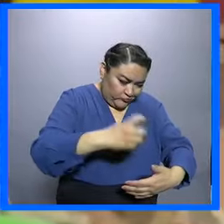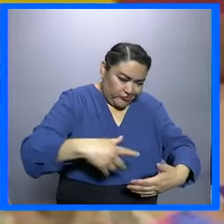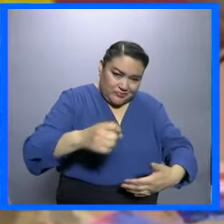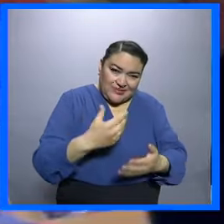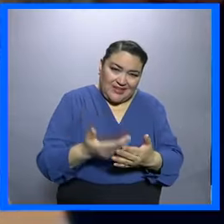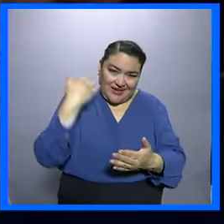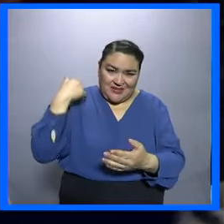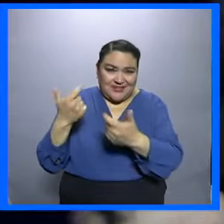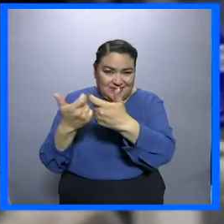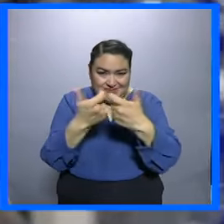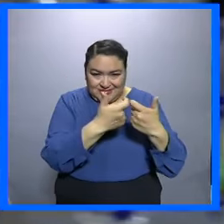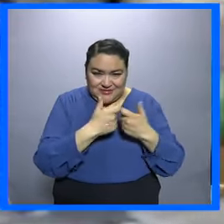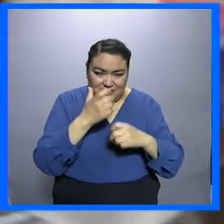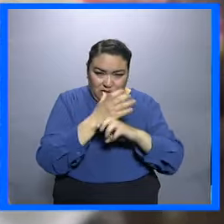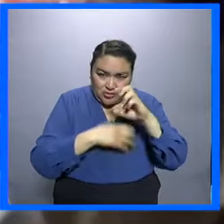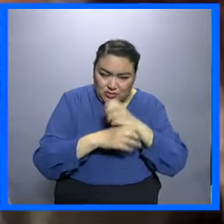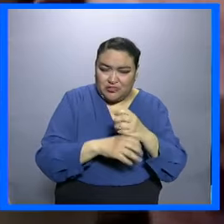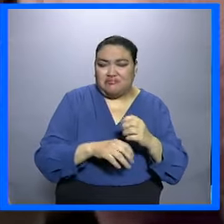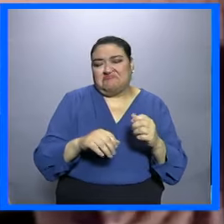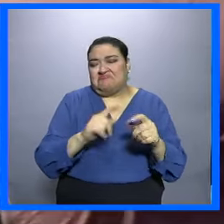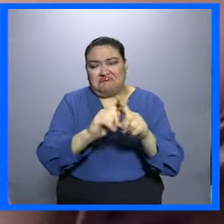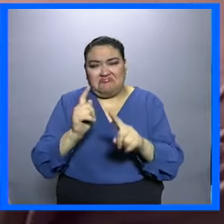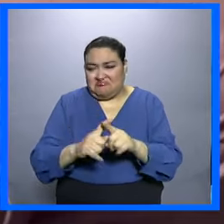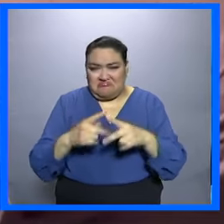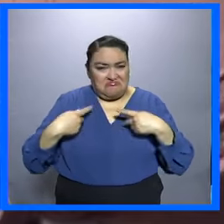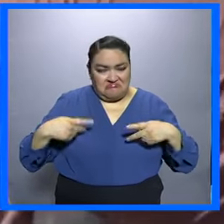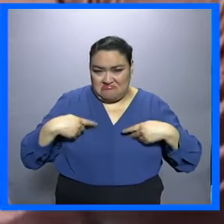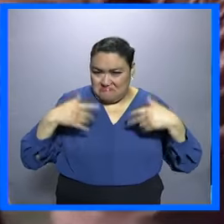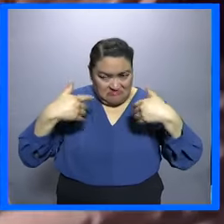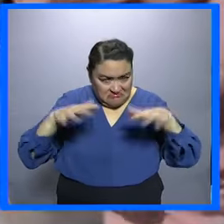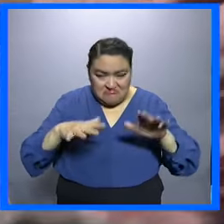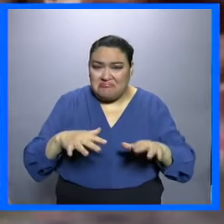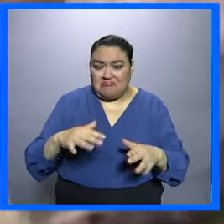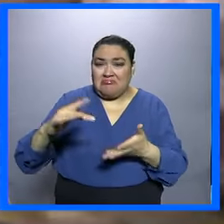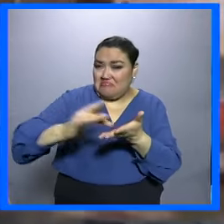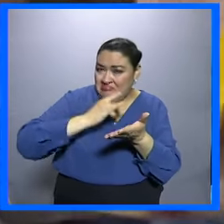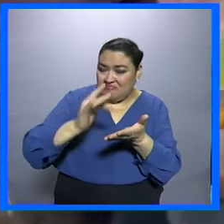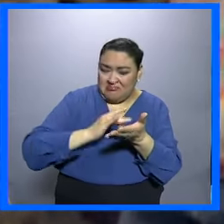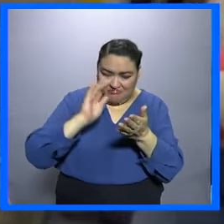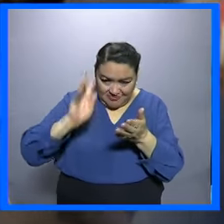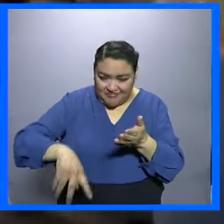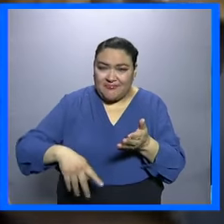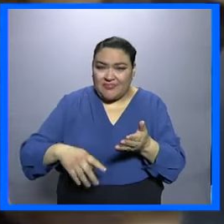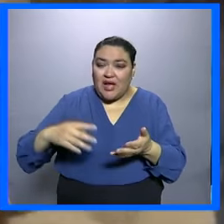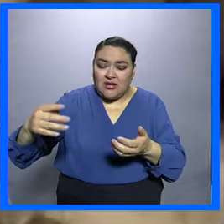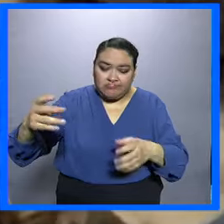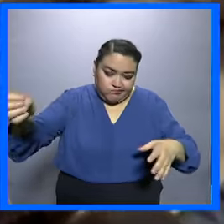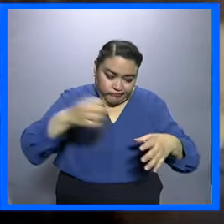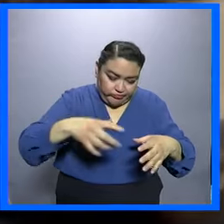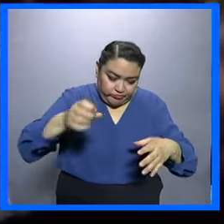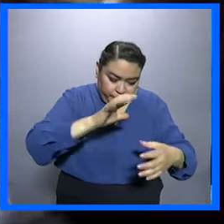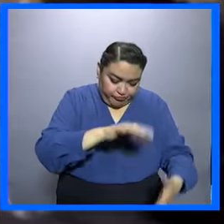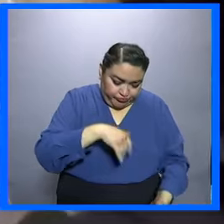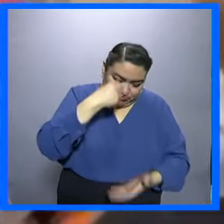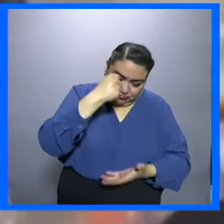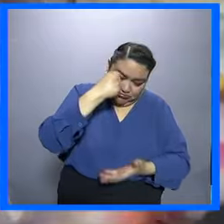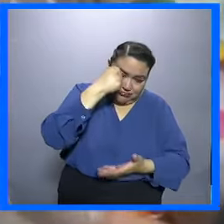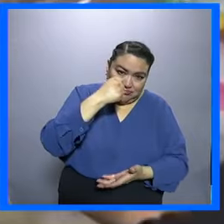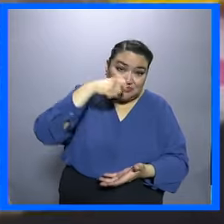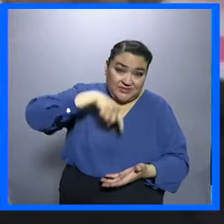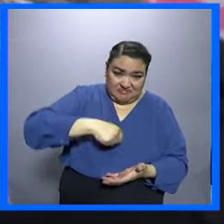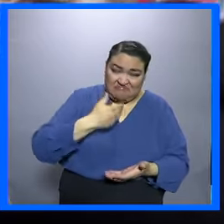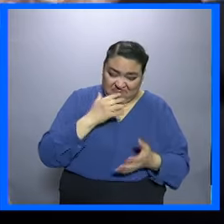ha dado pues la sociedad civil y todas las personas que se han sumado a esta colecta es hacer una despensa